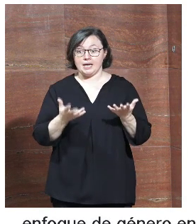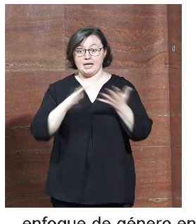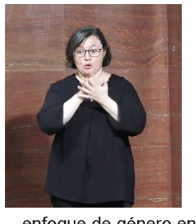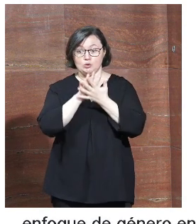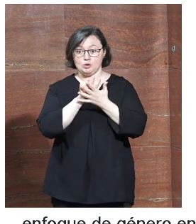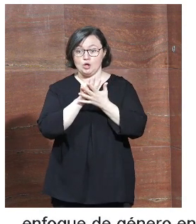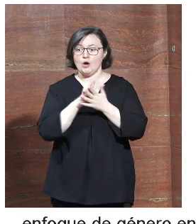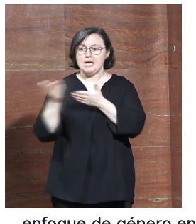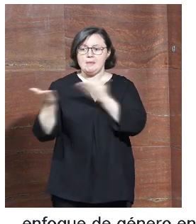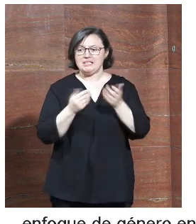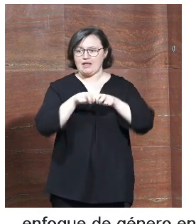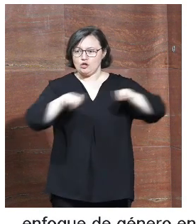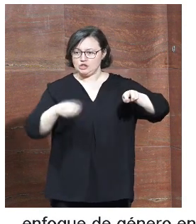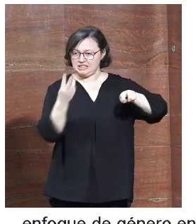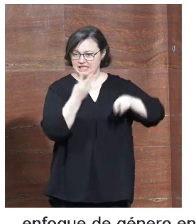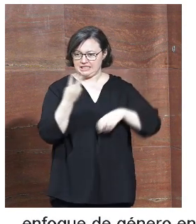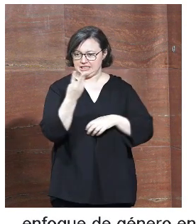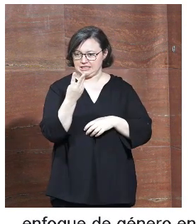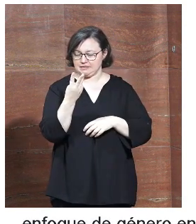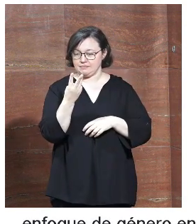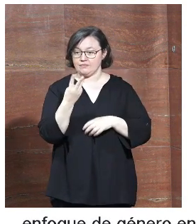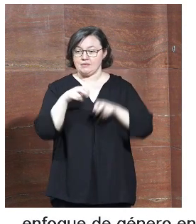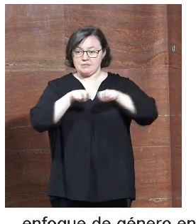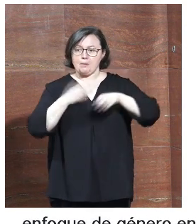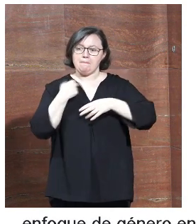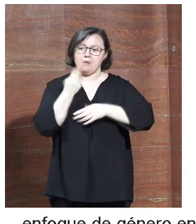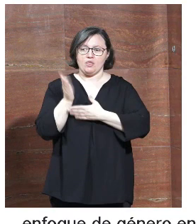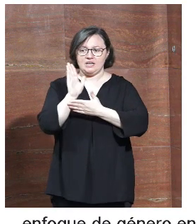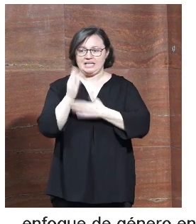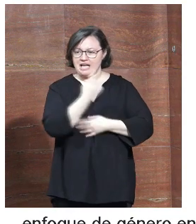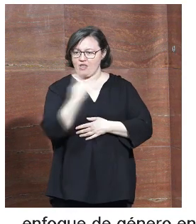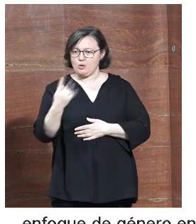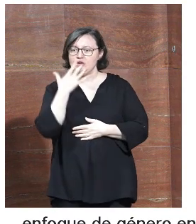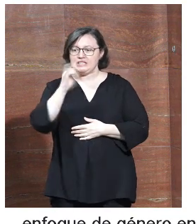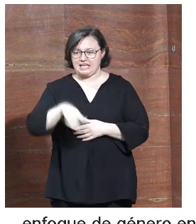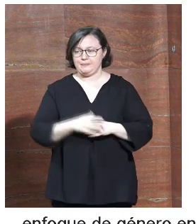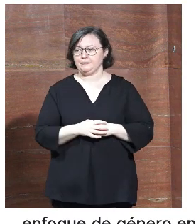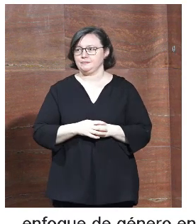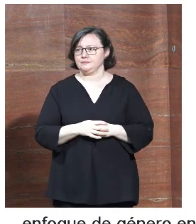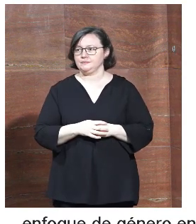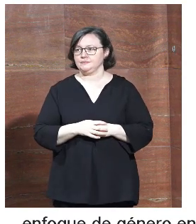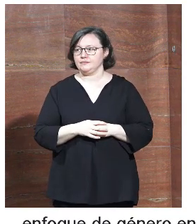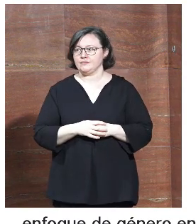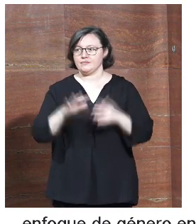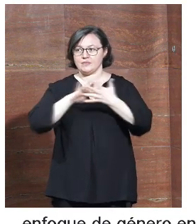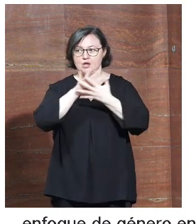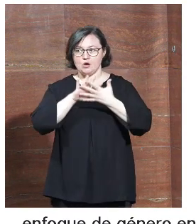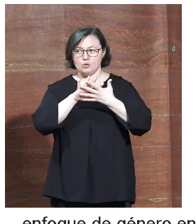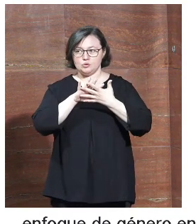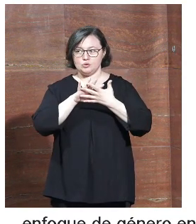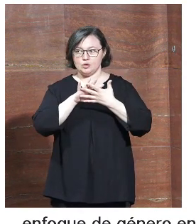3 invitados en esta mesa. Os voy a ir presentando a cada uno de ellos y irán